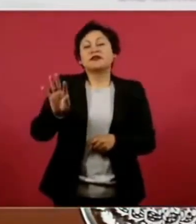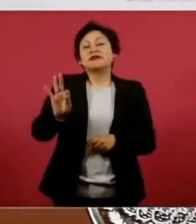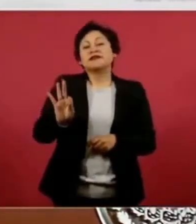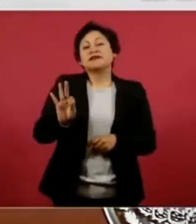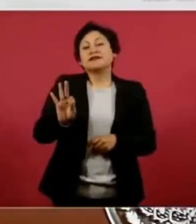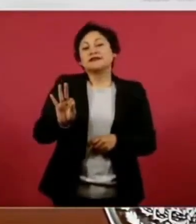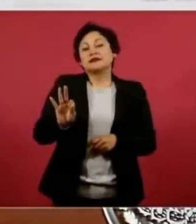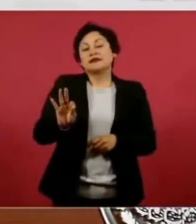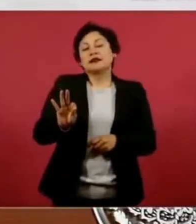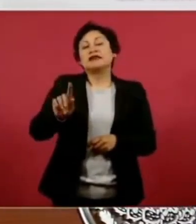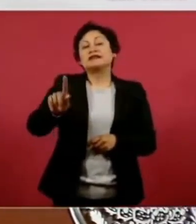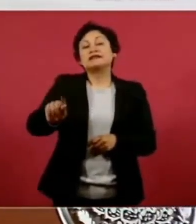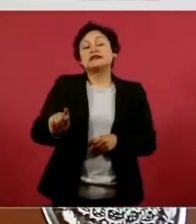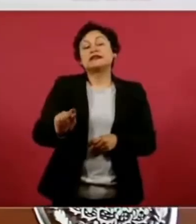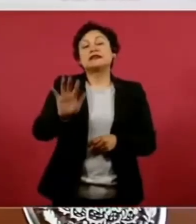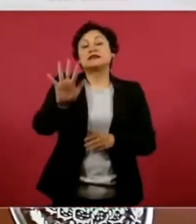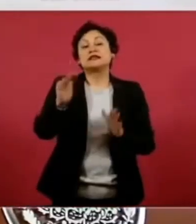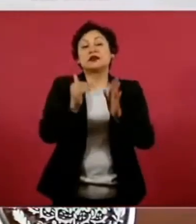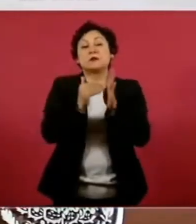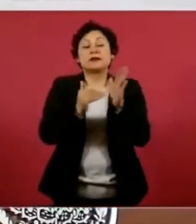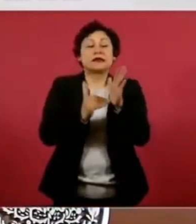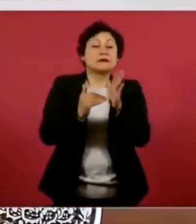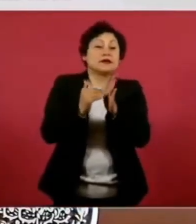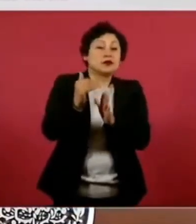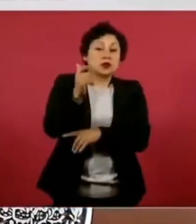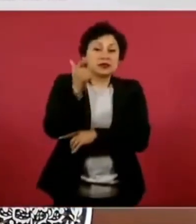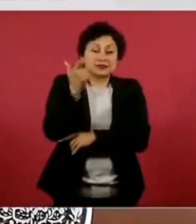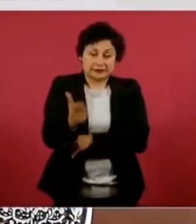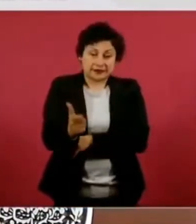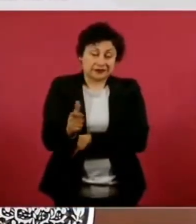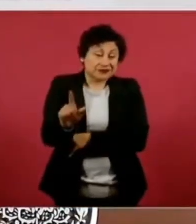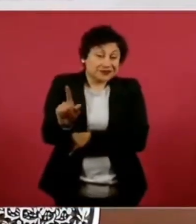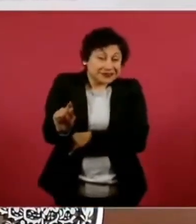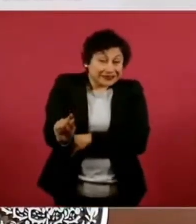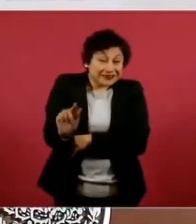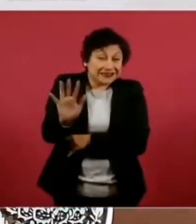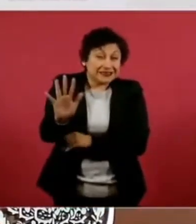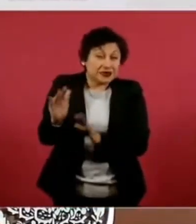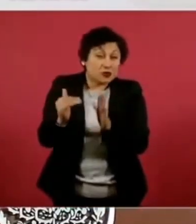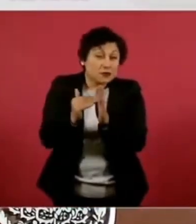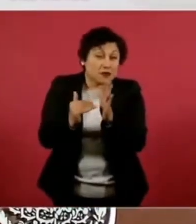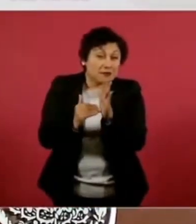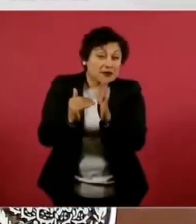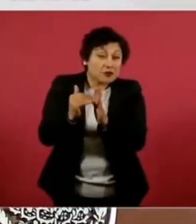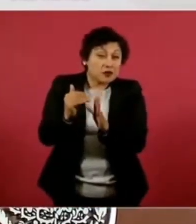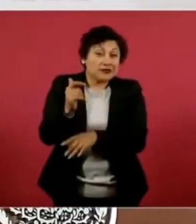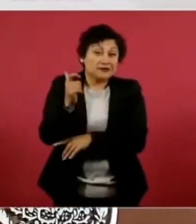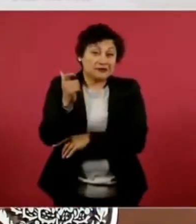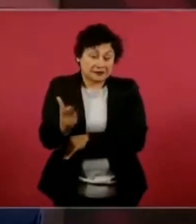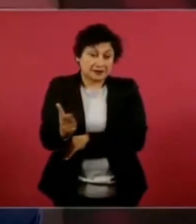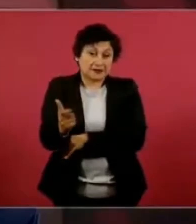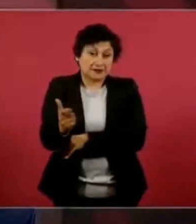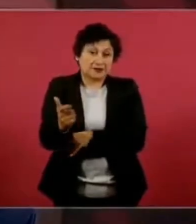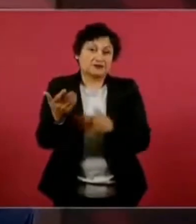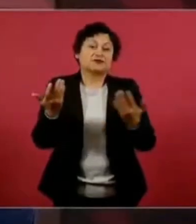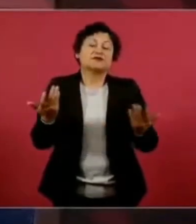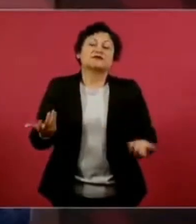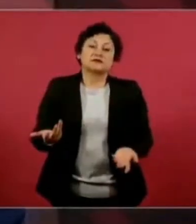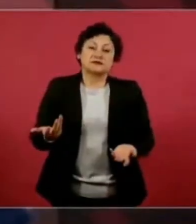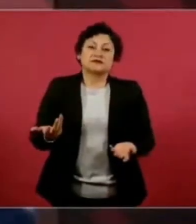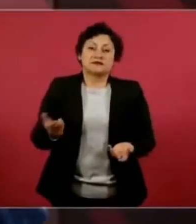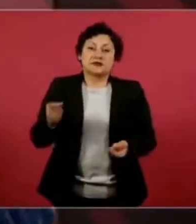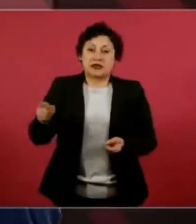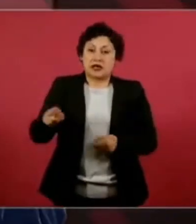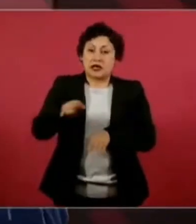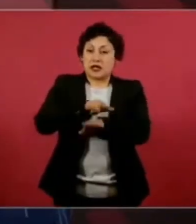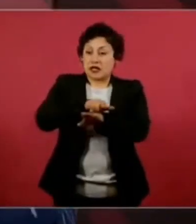75,000 millones de pesos. Y no solo el aeropuerto, 2 pistas del aeropuerto comercial,